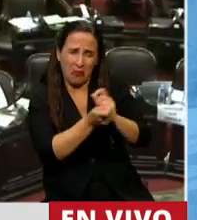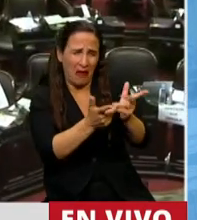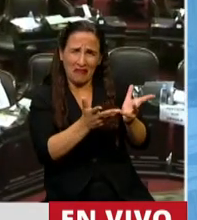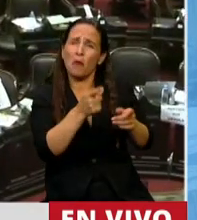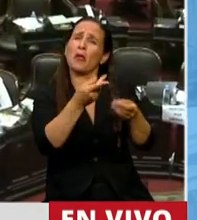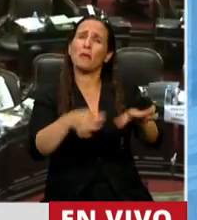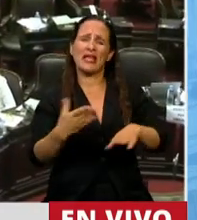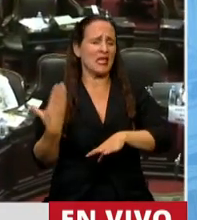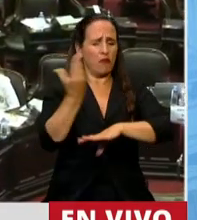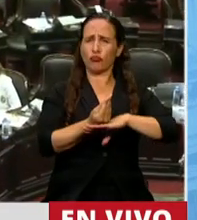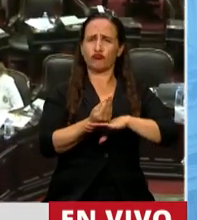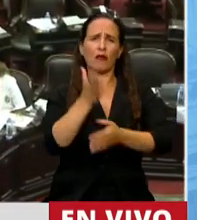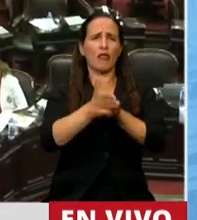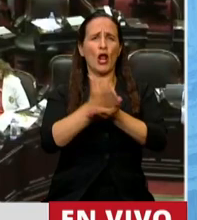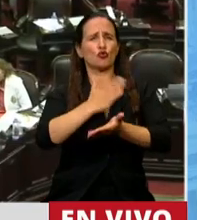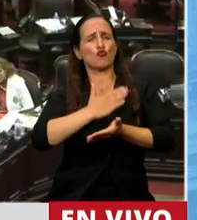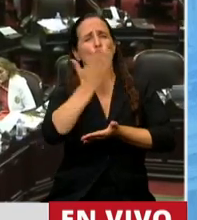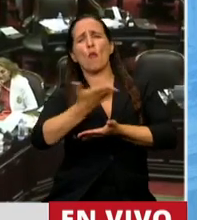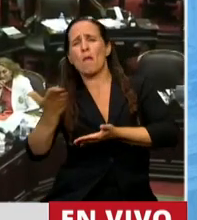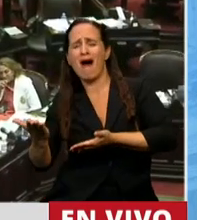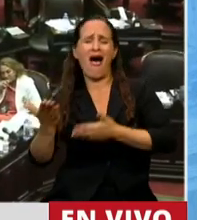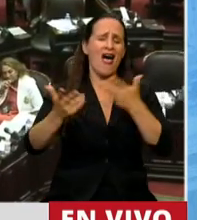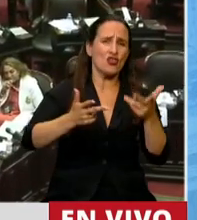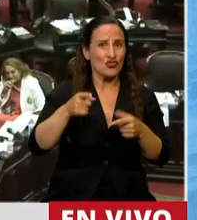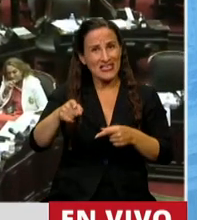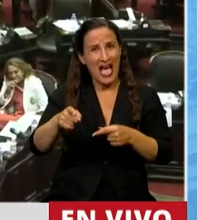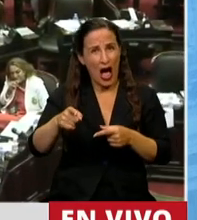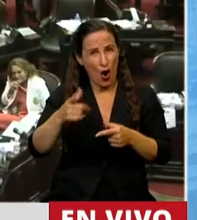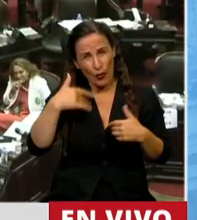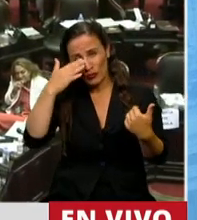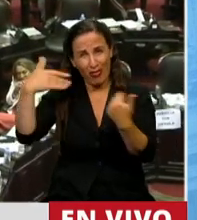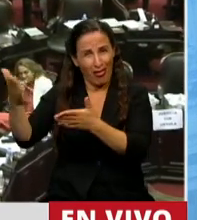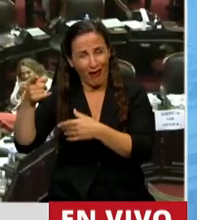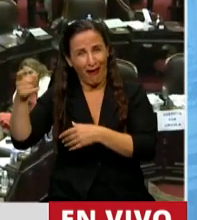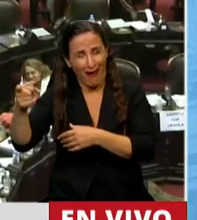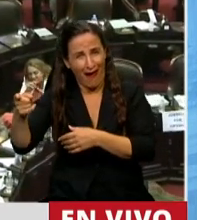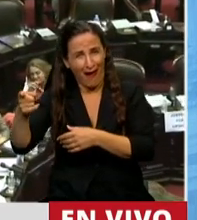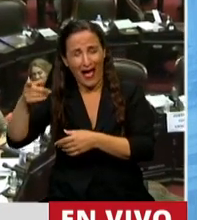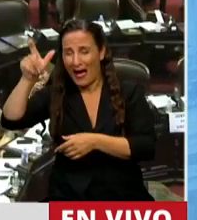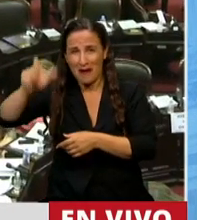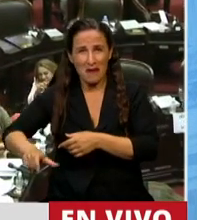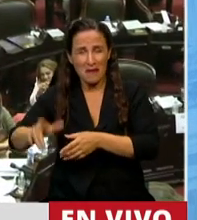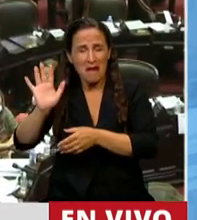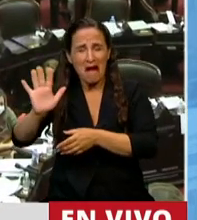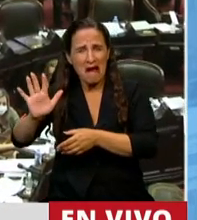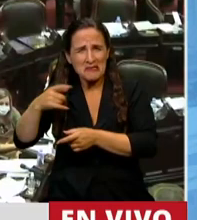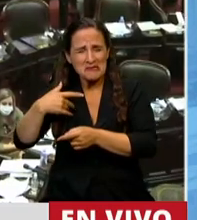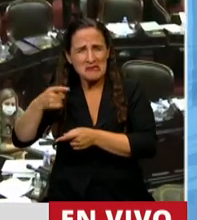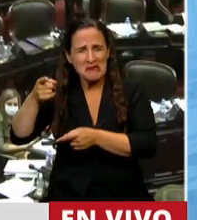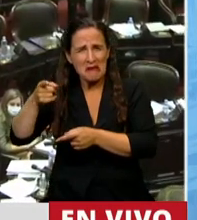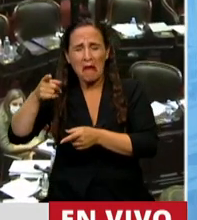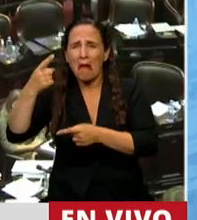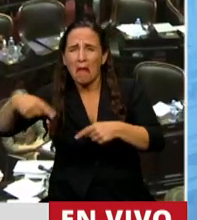derechos humanos y ahora bancan al dictador Gildo Infrán. Repito, al dictador Gildo Infrán y